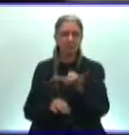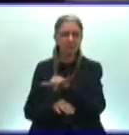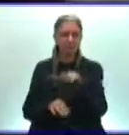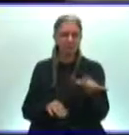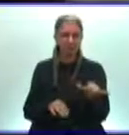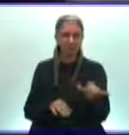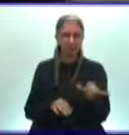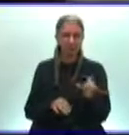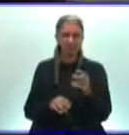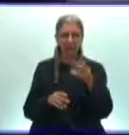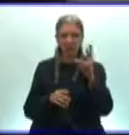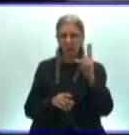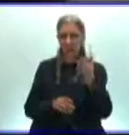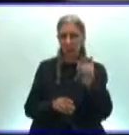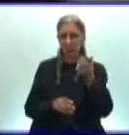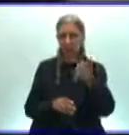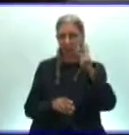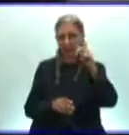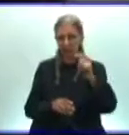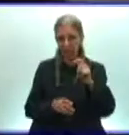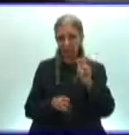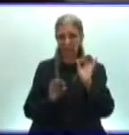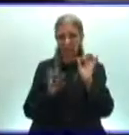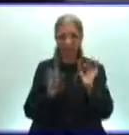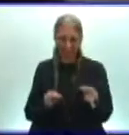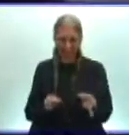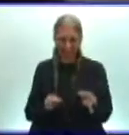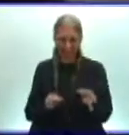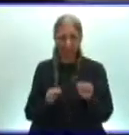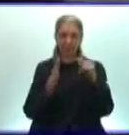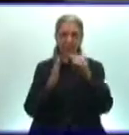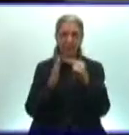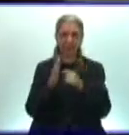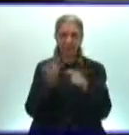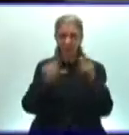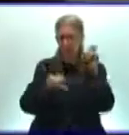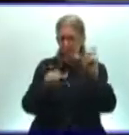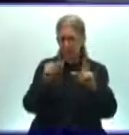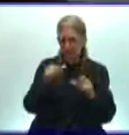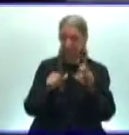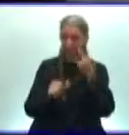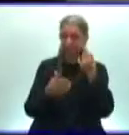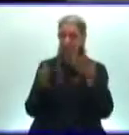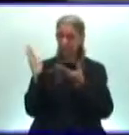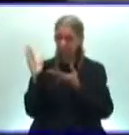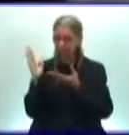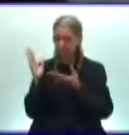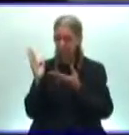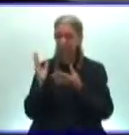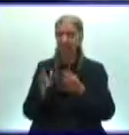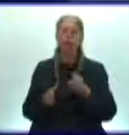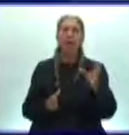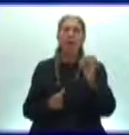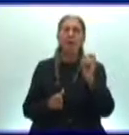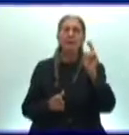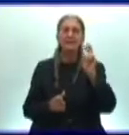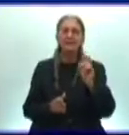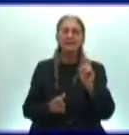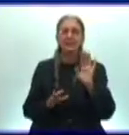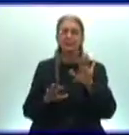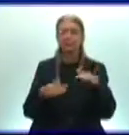atómico podemos decir que pertenecen al mismo elemento químico. Veamos entonces el siguiente